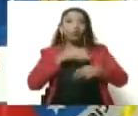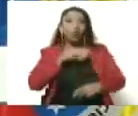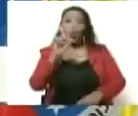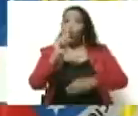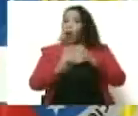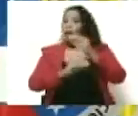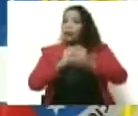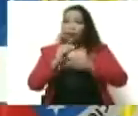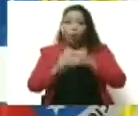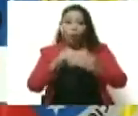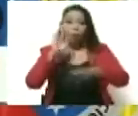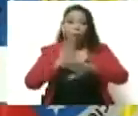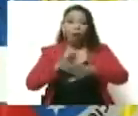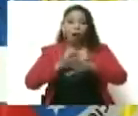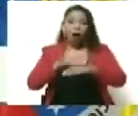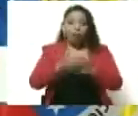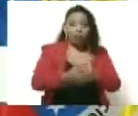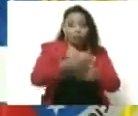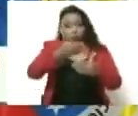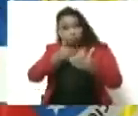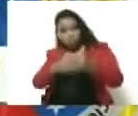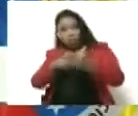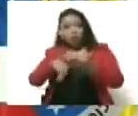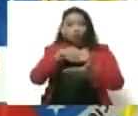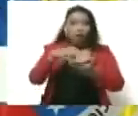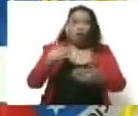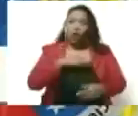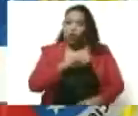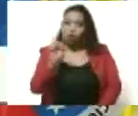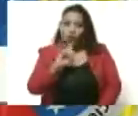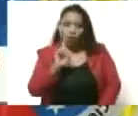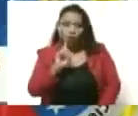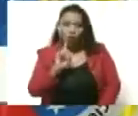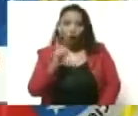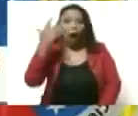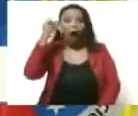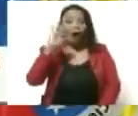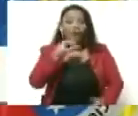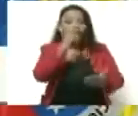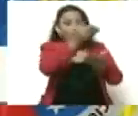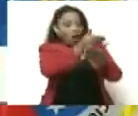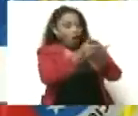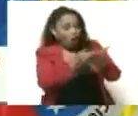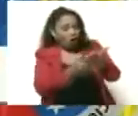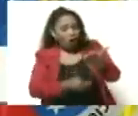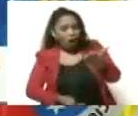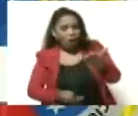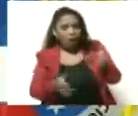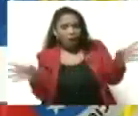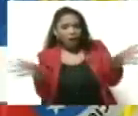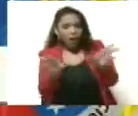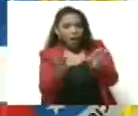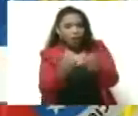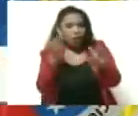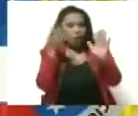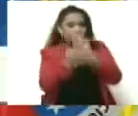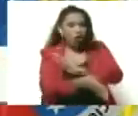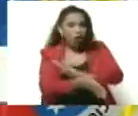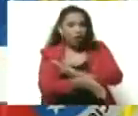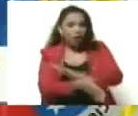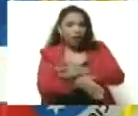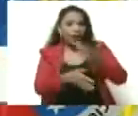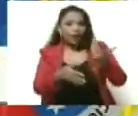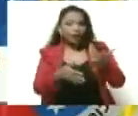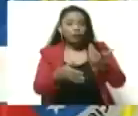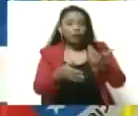como delito transnacional también, y no solo nosotros. Hay un informe resumido sobre la tendencia